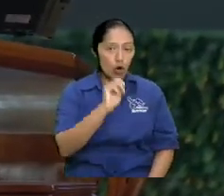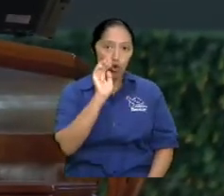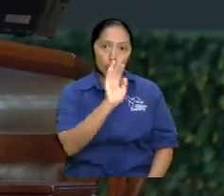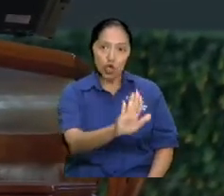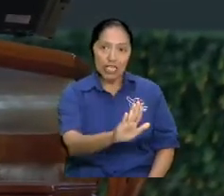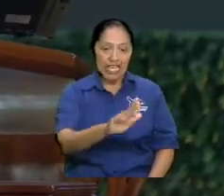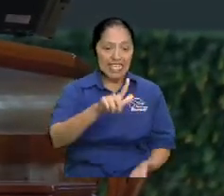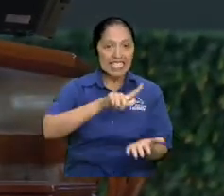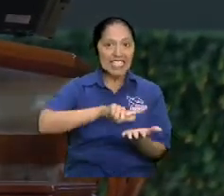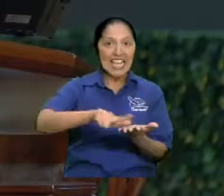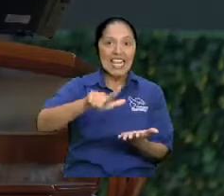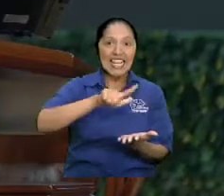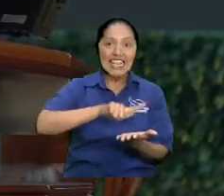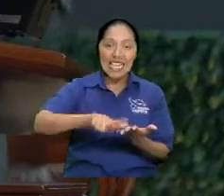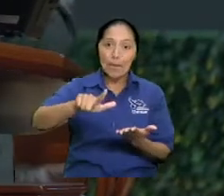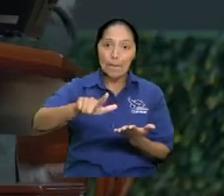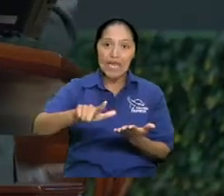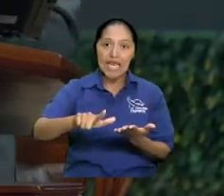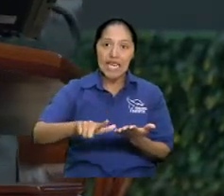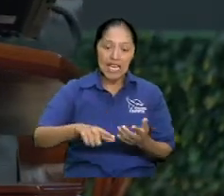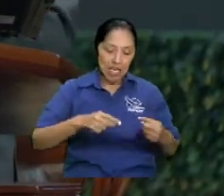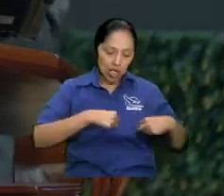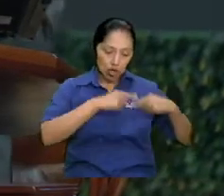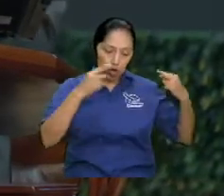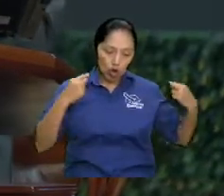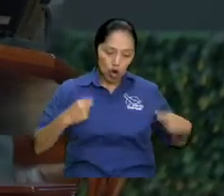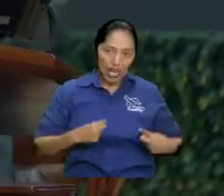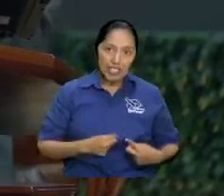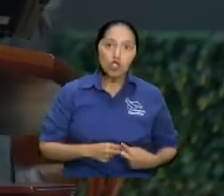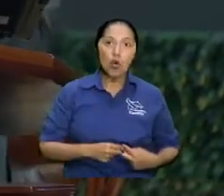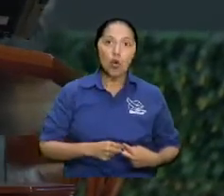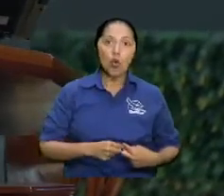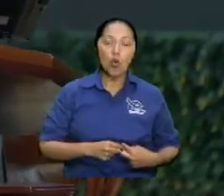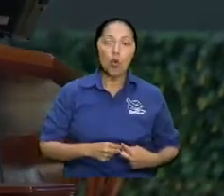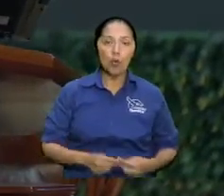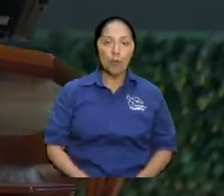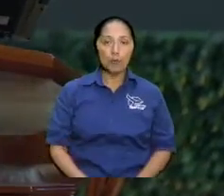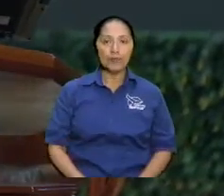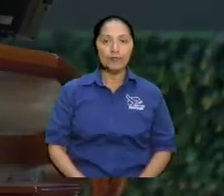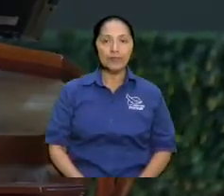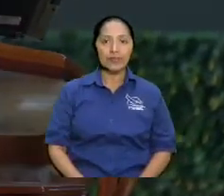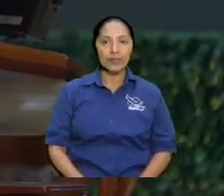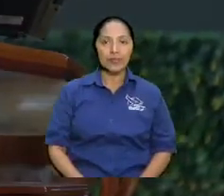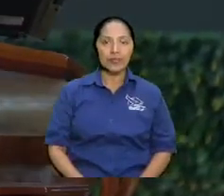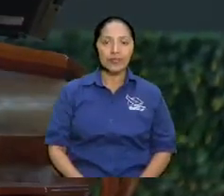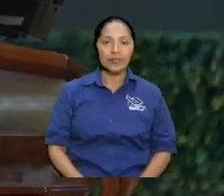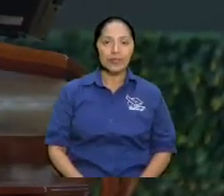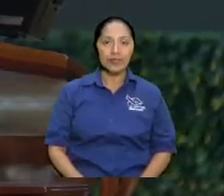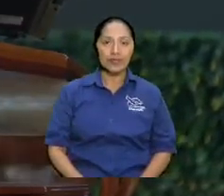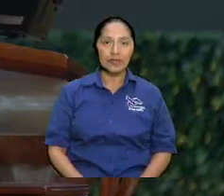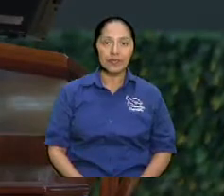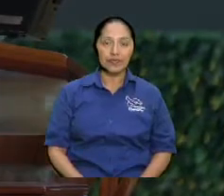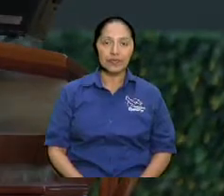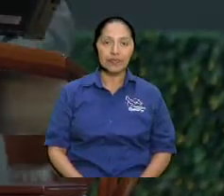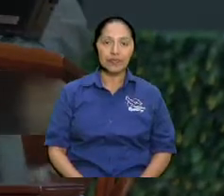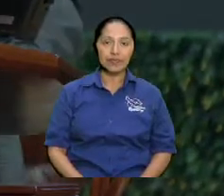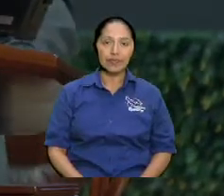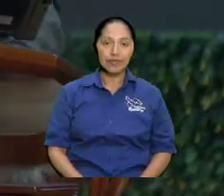fuera. Lo que pasa es que algunos legalistas solo lo limpian por fuera y por dentro sigue mal. Bueno, eso no lo dije, pero lo digo